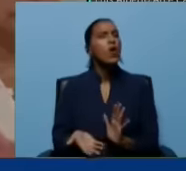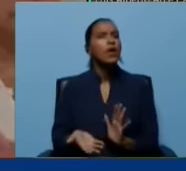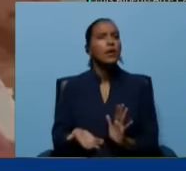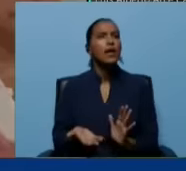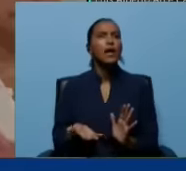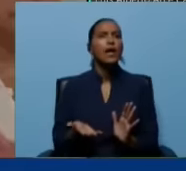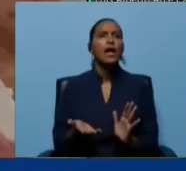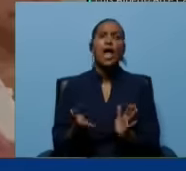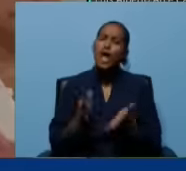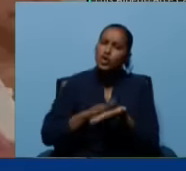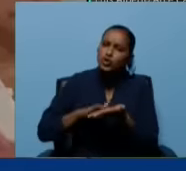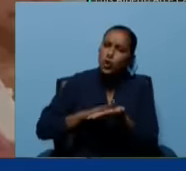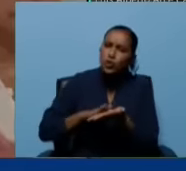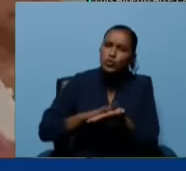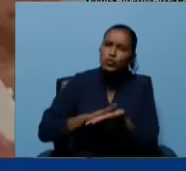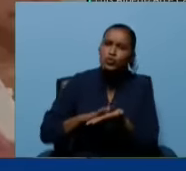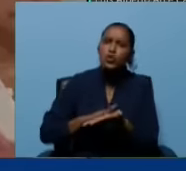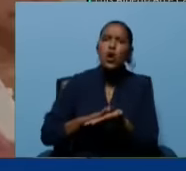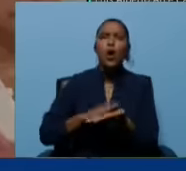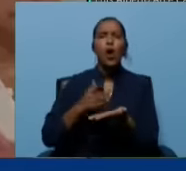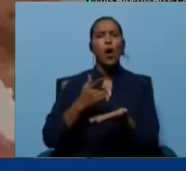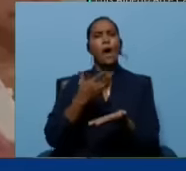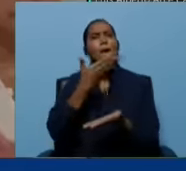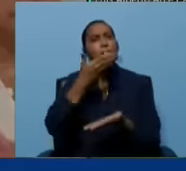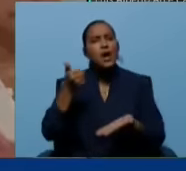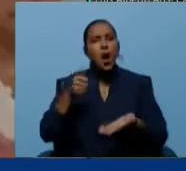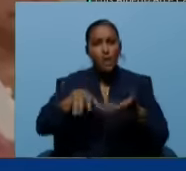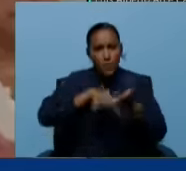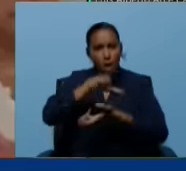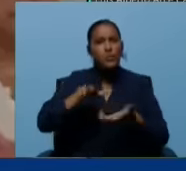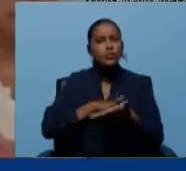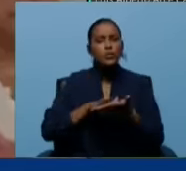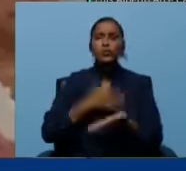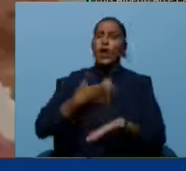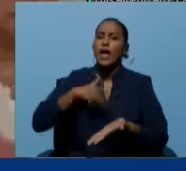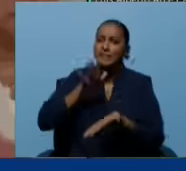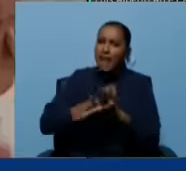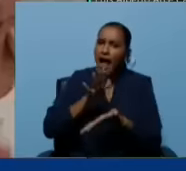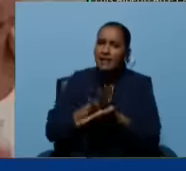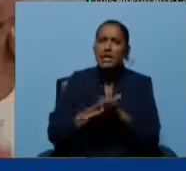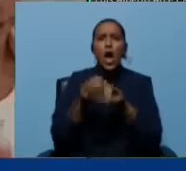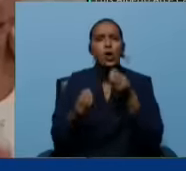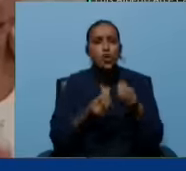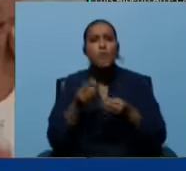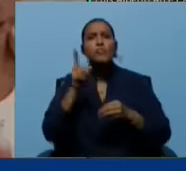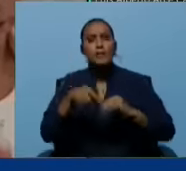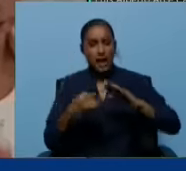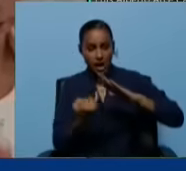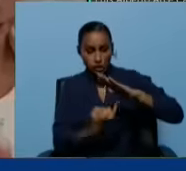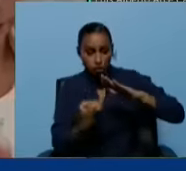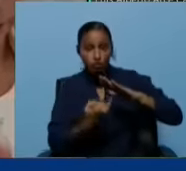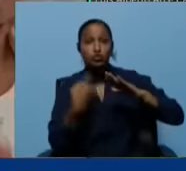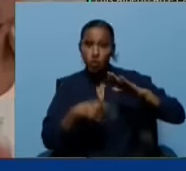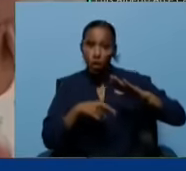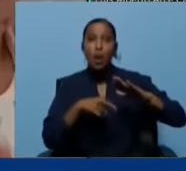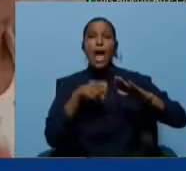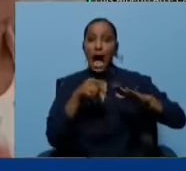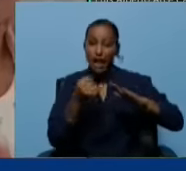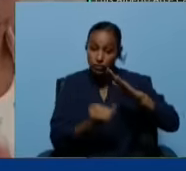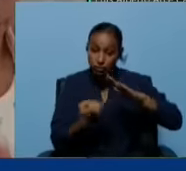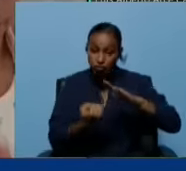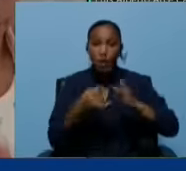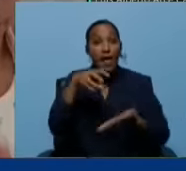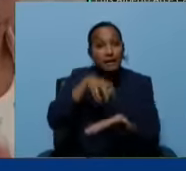a solucionar de manera pacífica las controversias y con sus instituciones constituidas para ello, y a